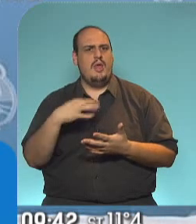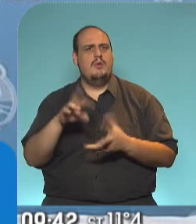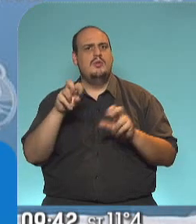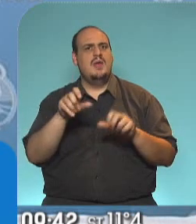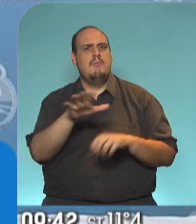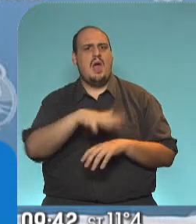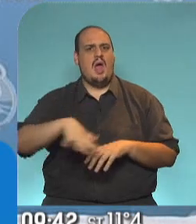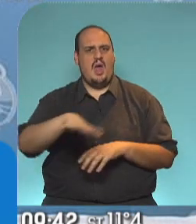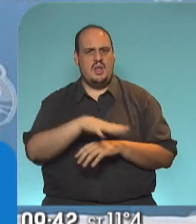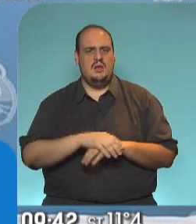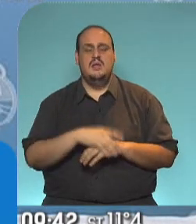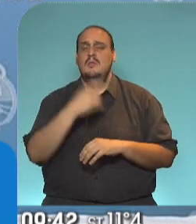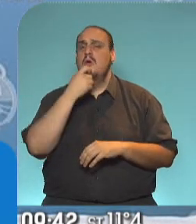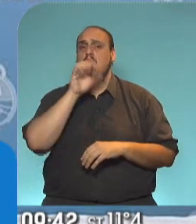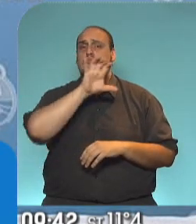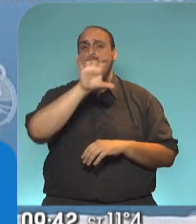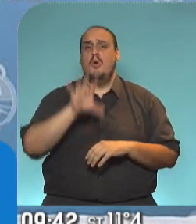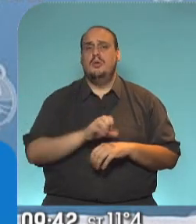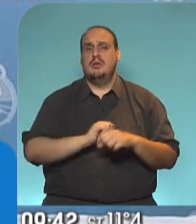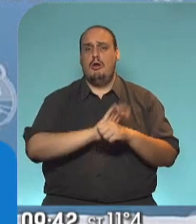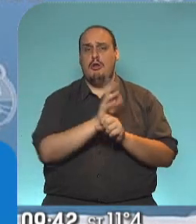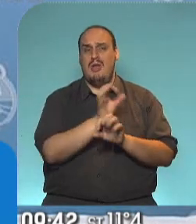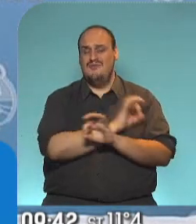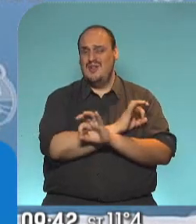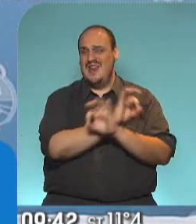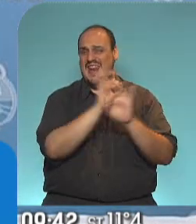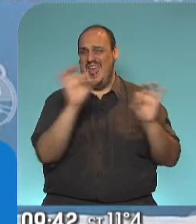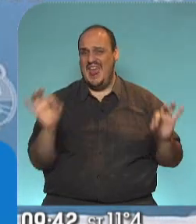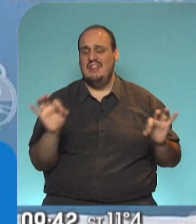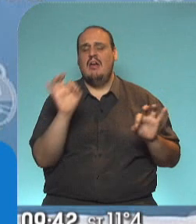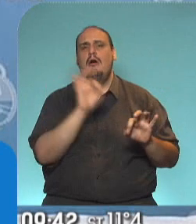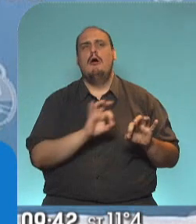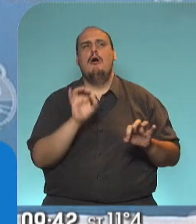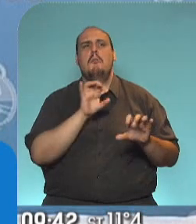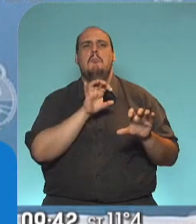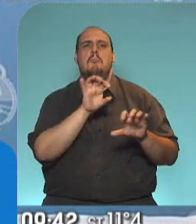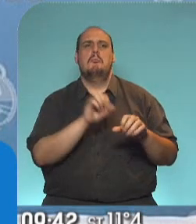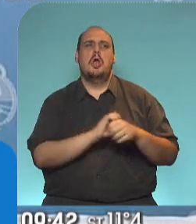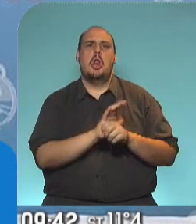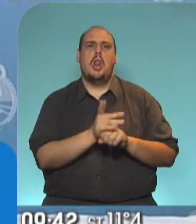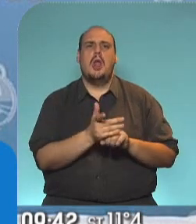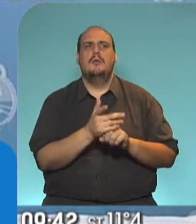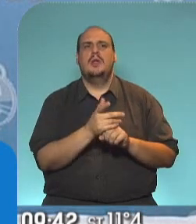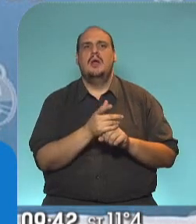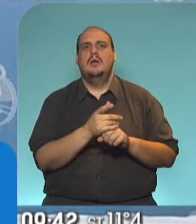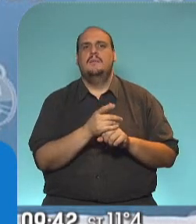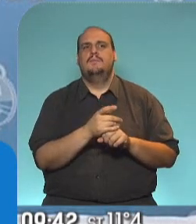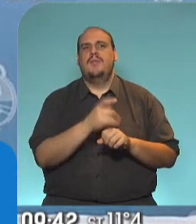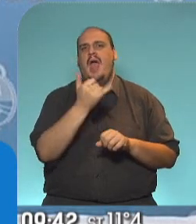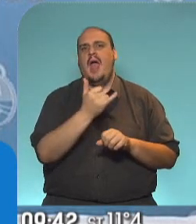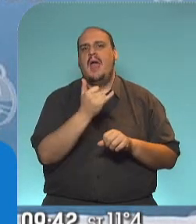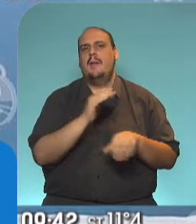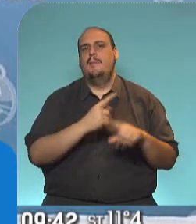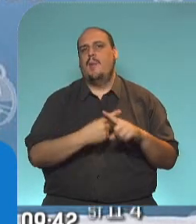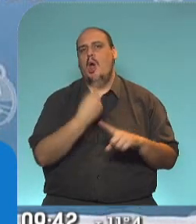áreas las provincias que no han tenido casos que no han confirmado casos o que tienen solamente casos importados es muy